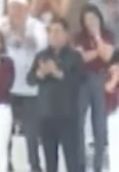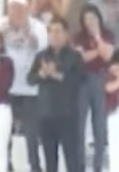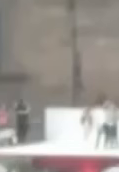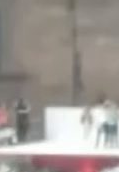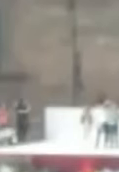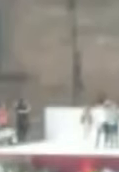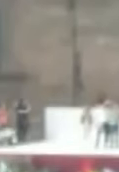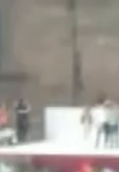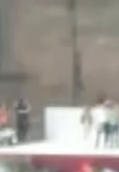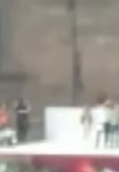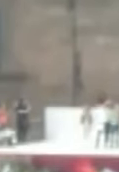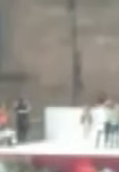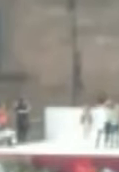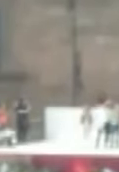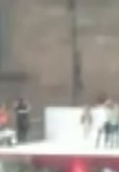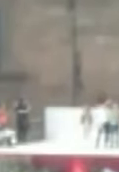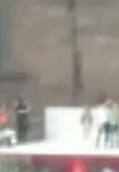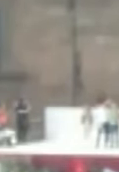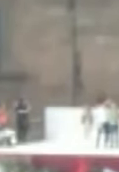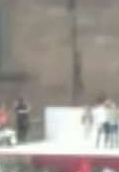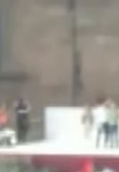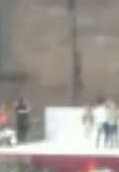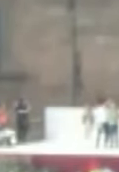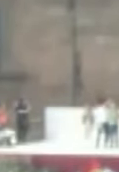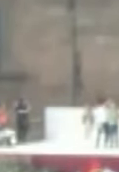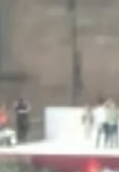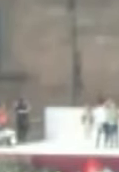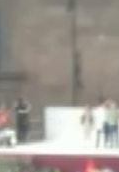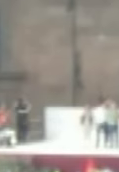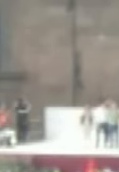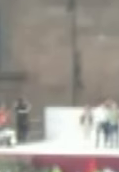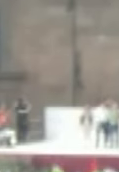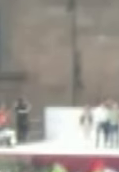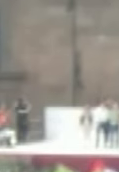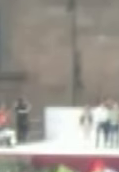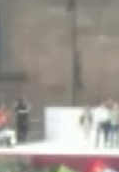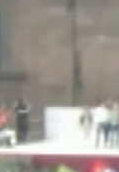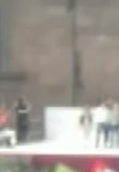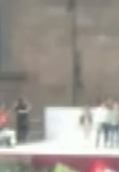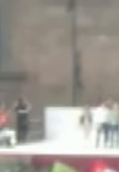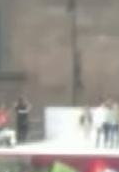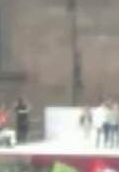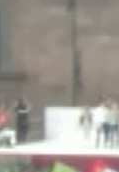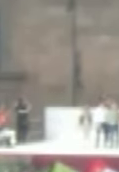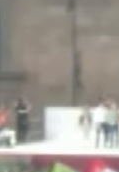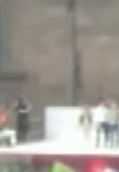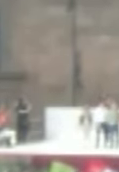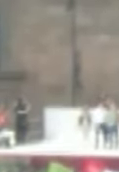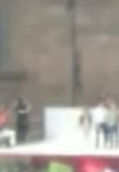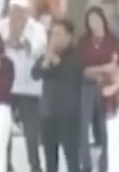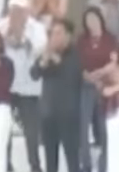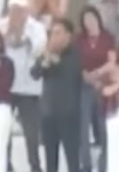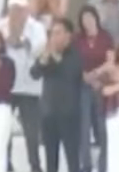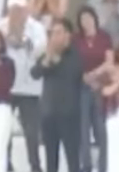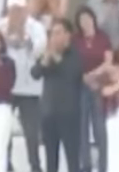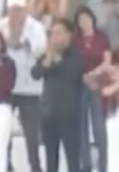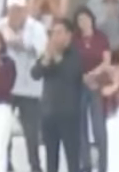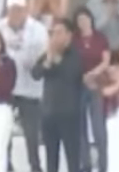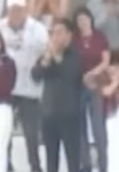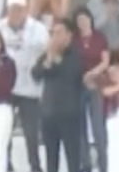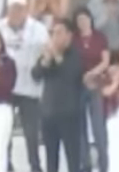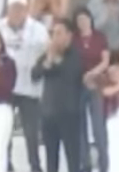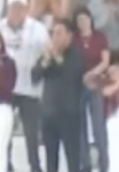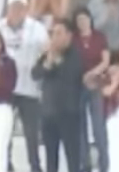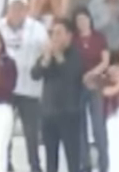la expectativa. No sé cuánto ha calculado la Secretaría de Seguridad Pública, pero estaban las